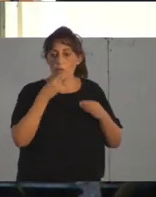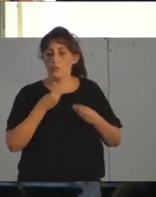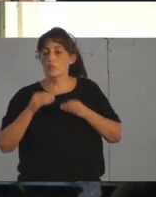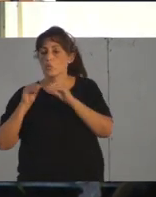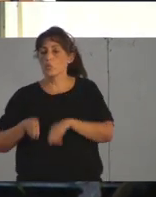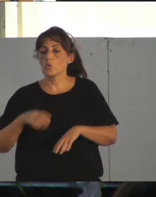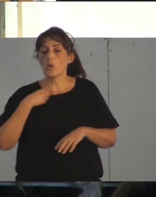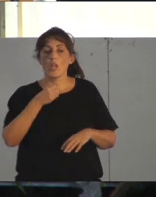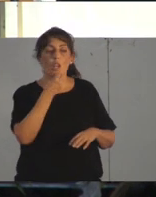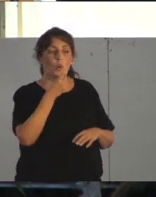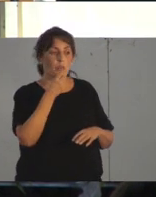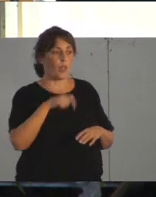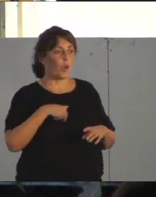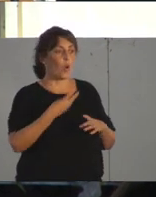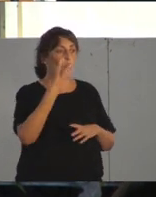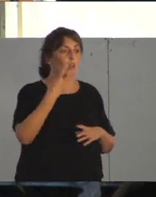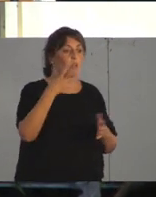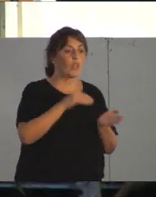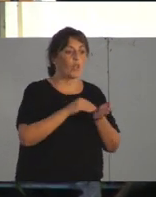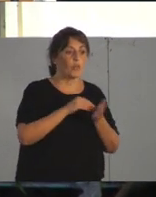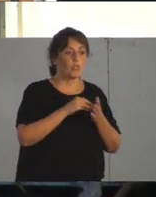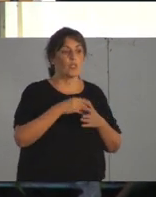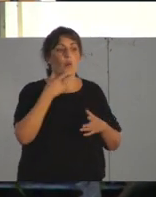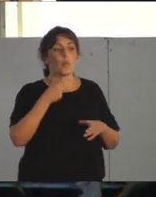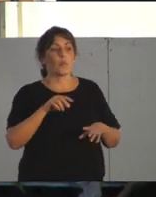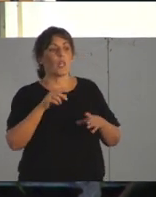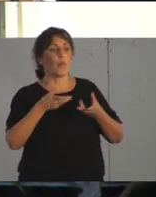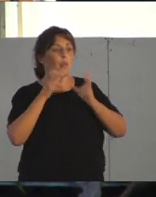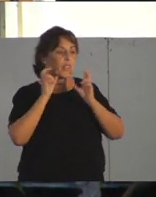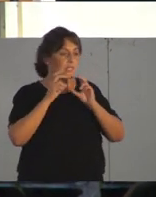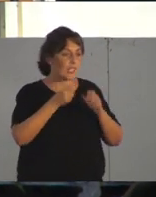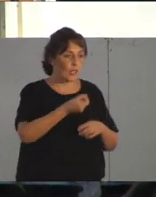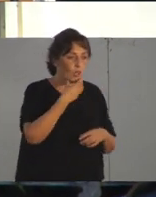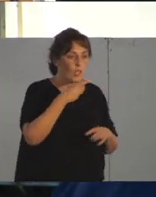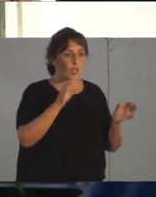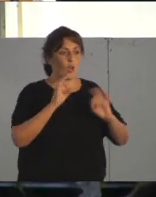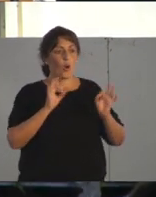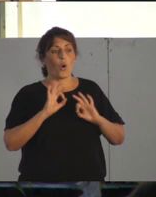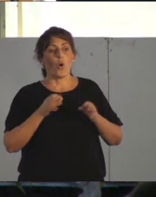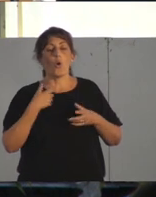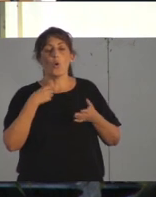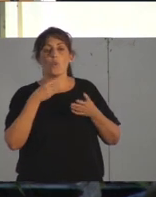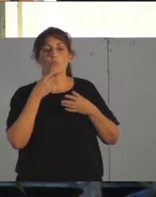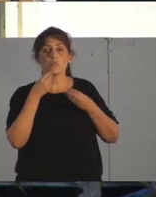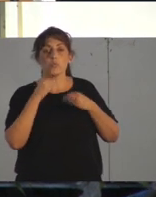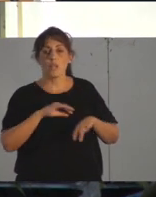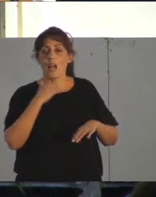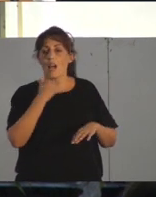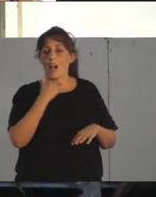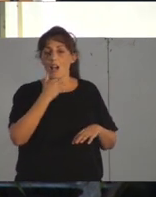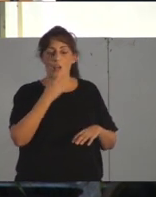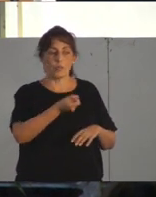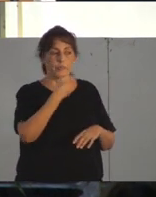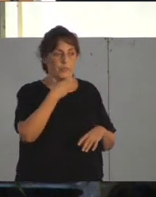4 o 5 comidas que hacemos al día, pero igual nos interesa que sustituyan el desayuno o que sustituyan la cena. Depende un poquito de la persona y lo que queramos